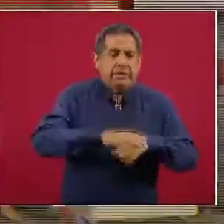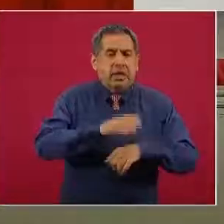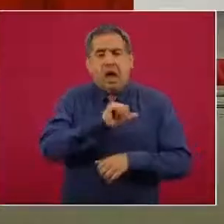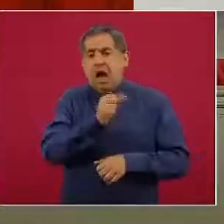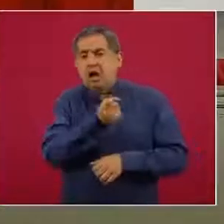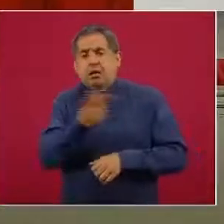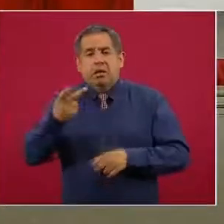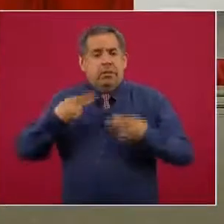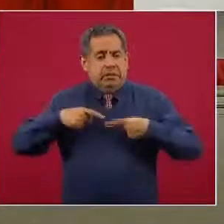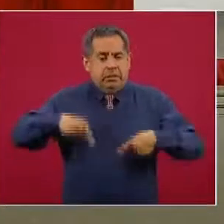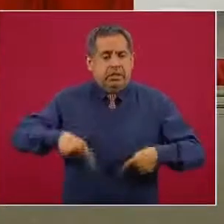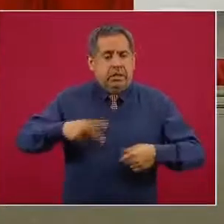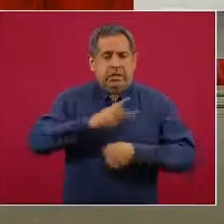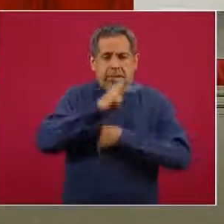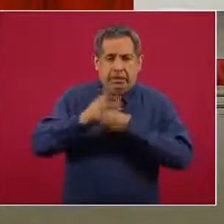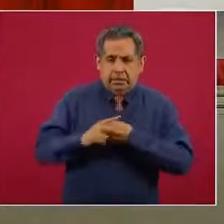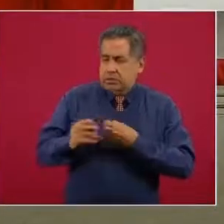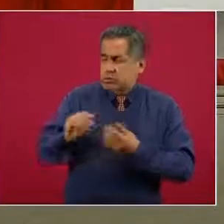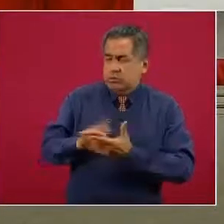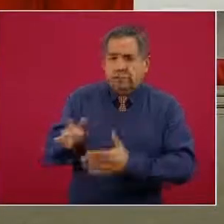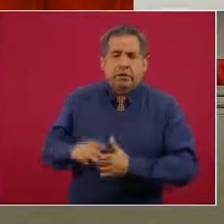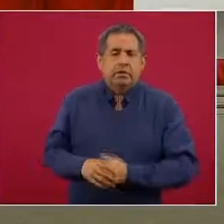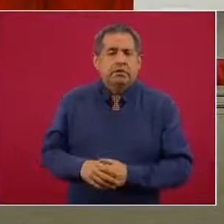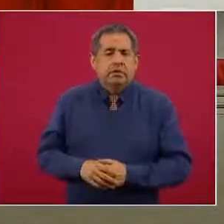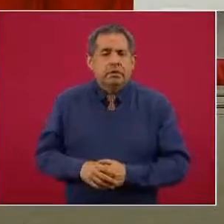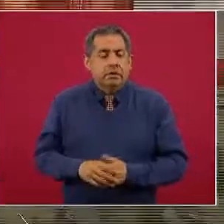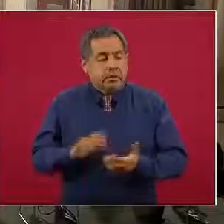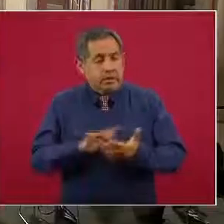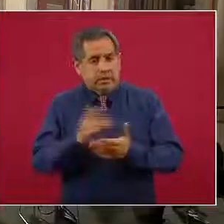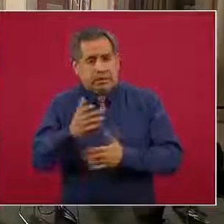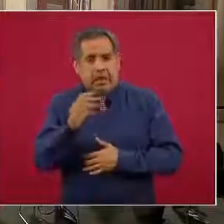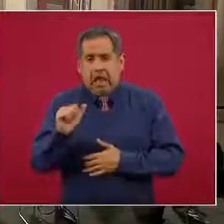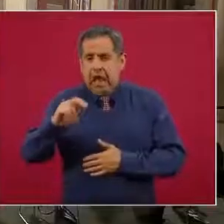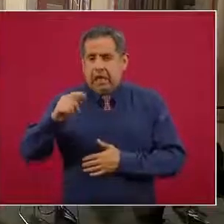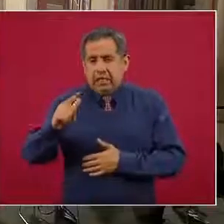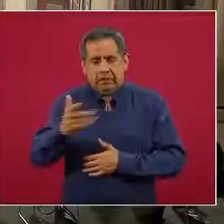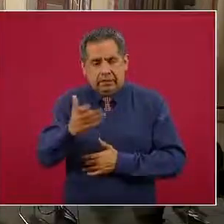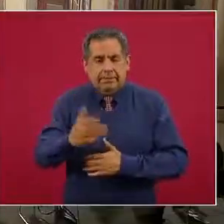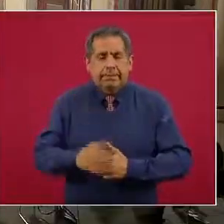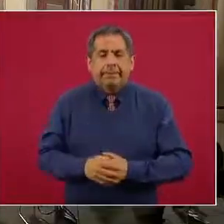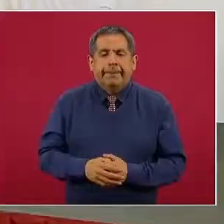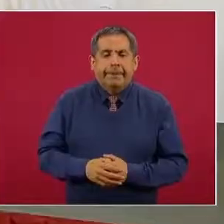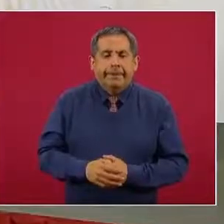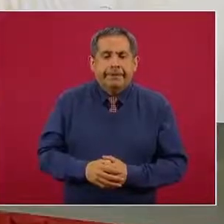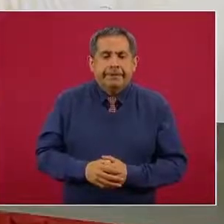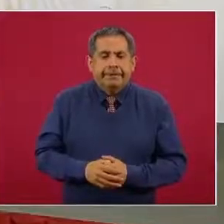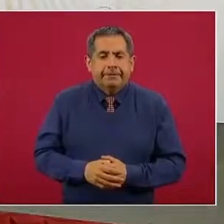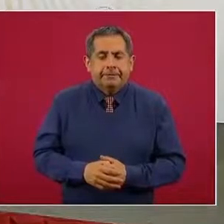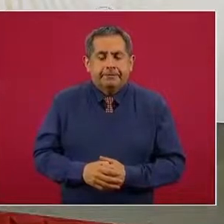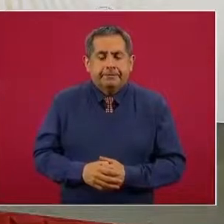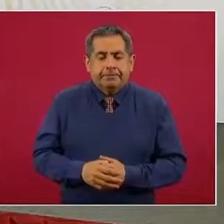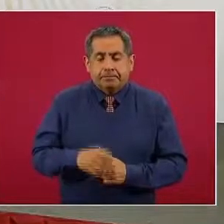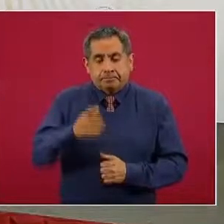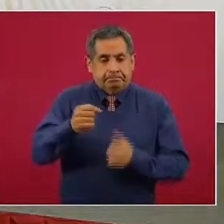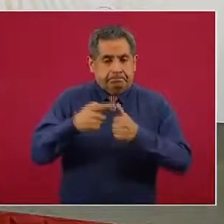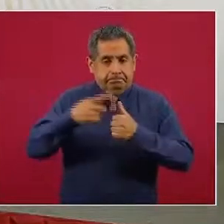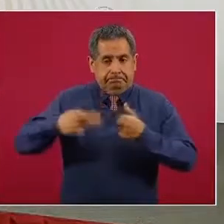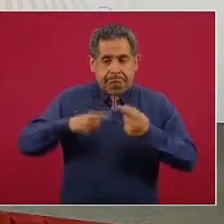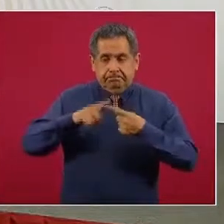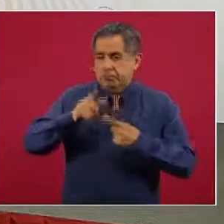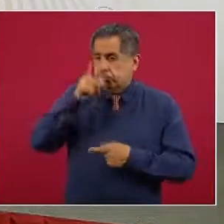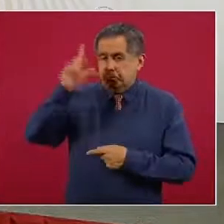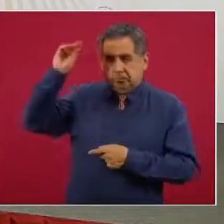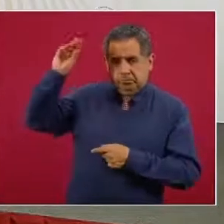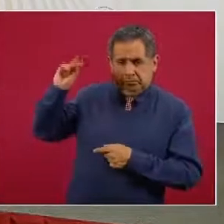los ciudadanos de este país? Muchas gracias. Gracias Ángel Juan Sánchez de Arsenal. Sobre la primera pregunta, el